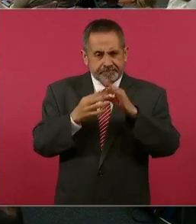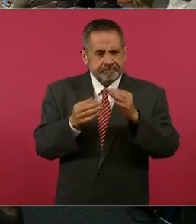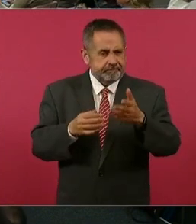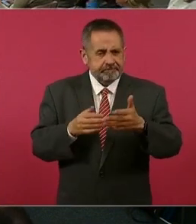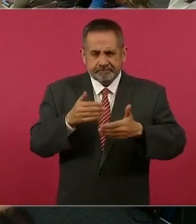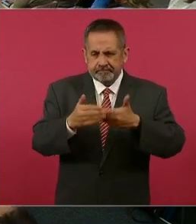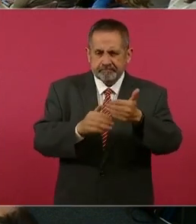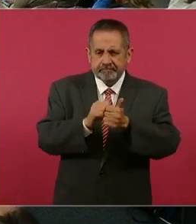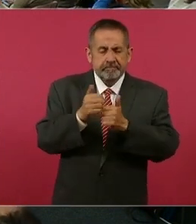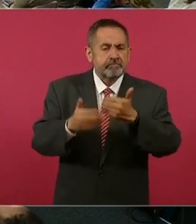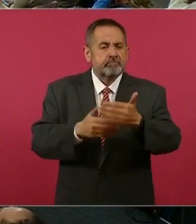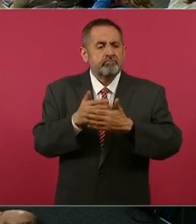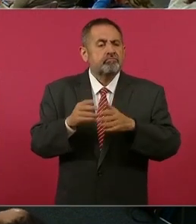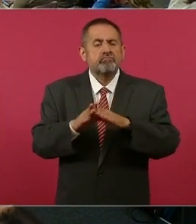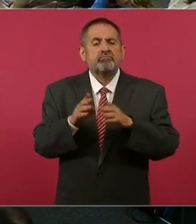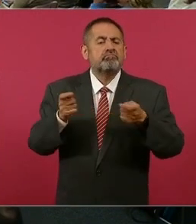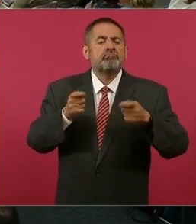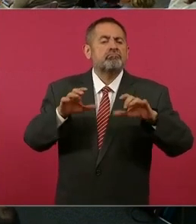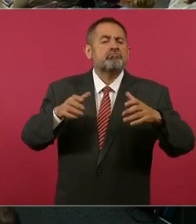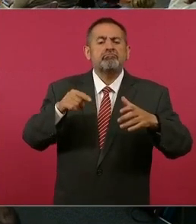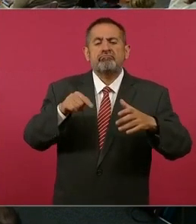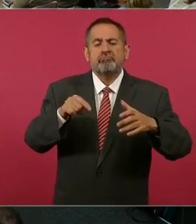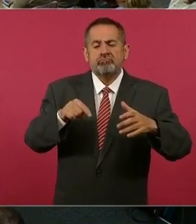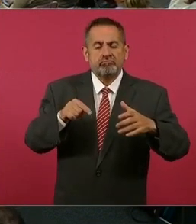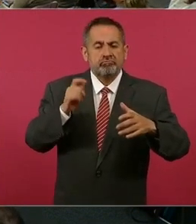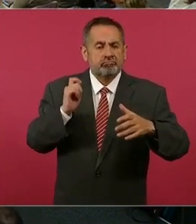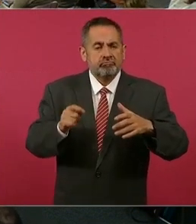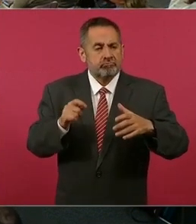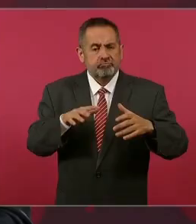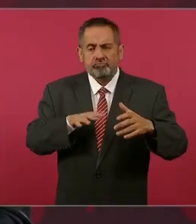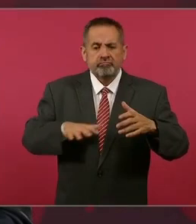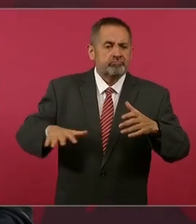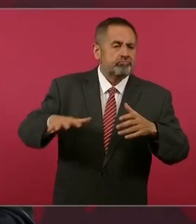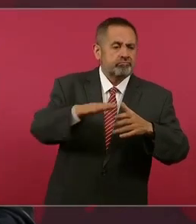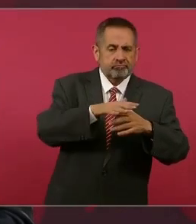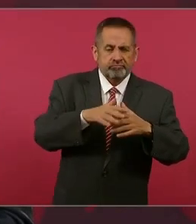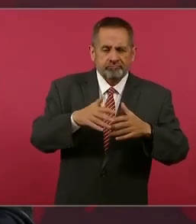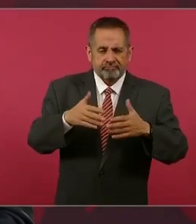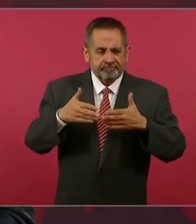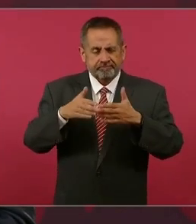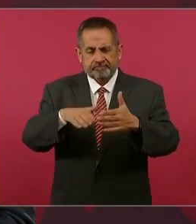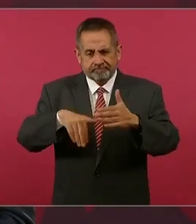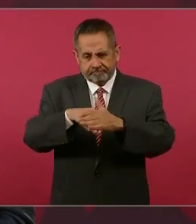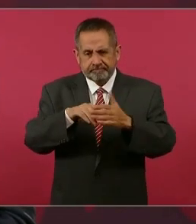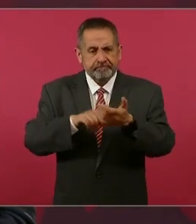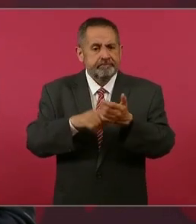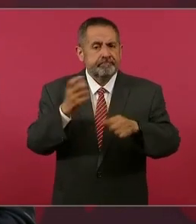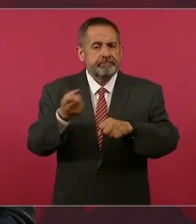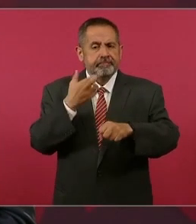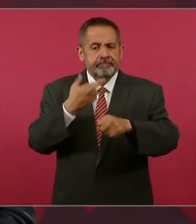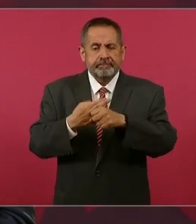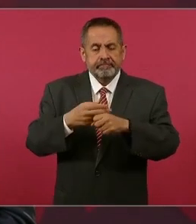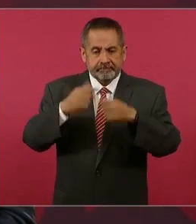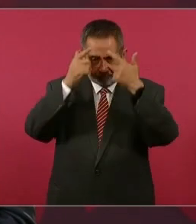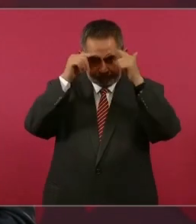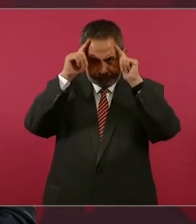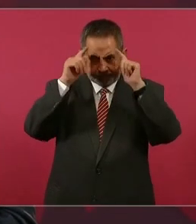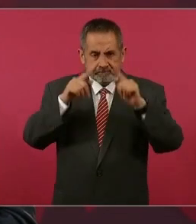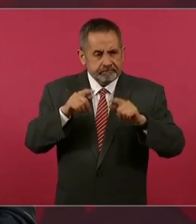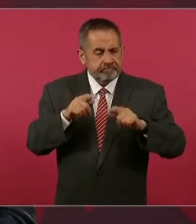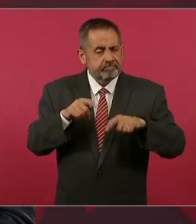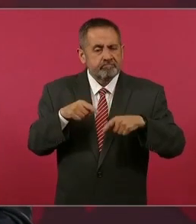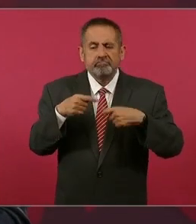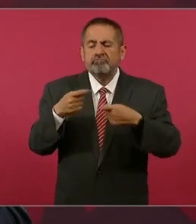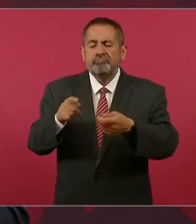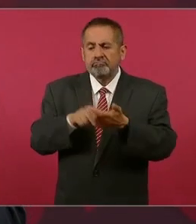está avanzando en el control de los puertos. La Secretaría de Marina está llevando a cabo